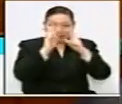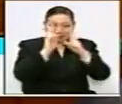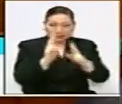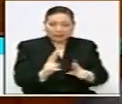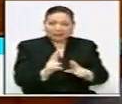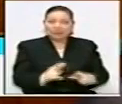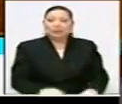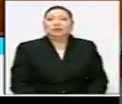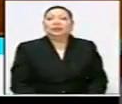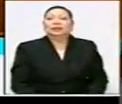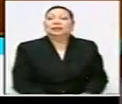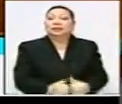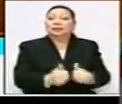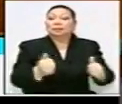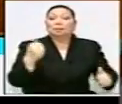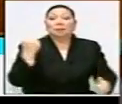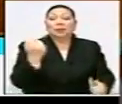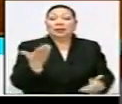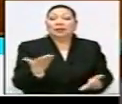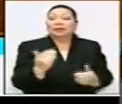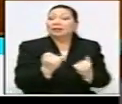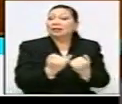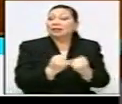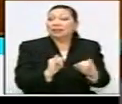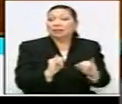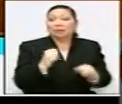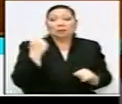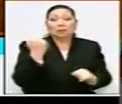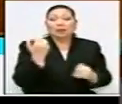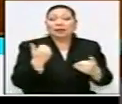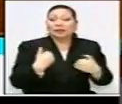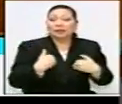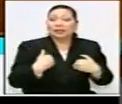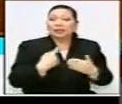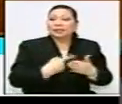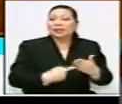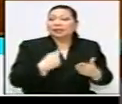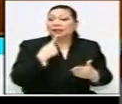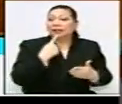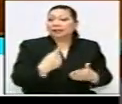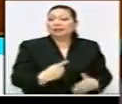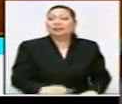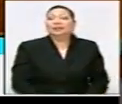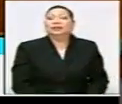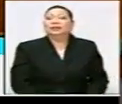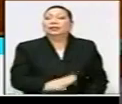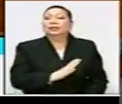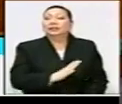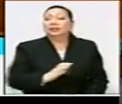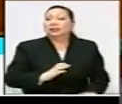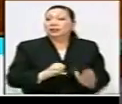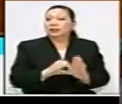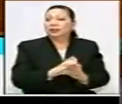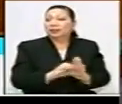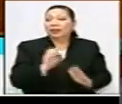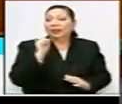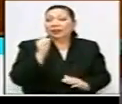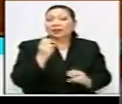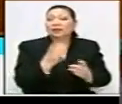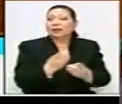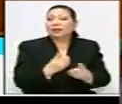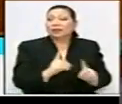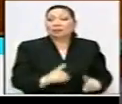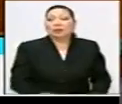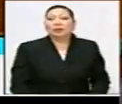de la separación de poderes, independencia de poderes que debe caracterizar el Estado Constitucional de Derecho